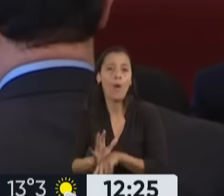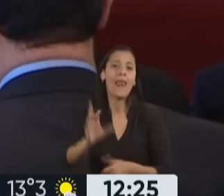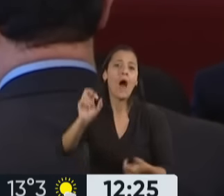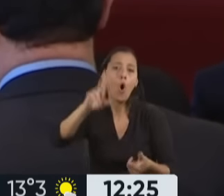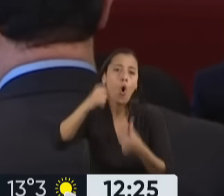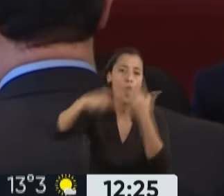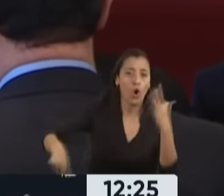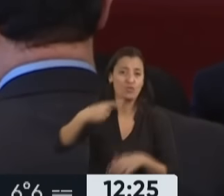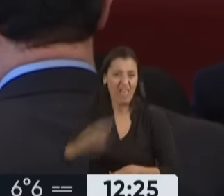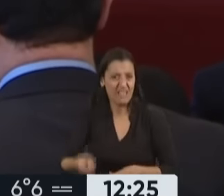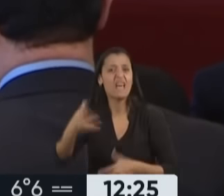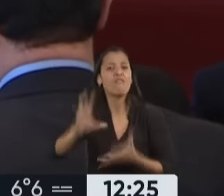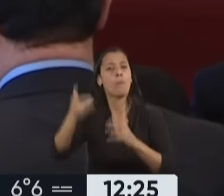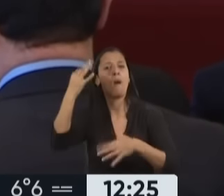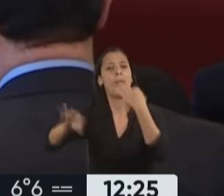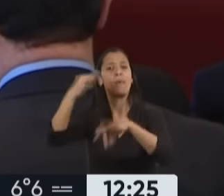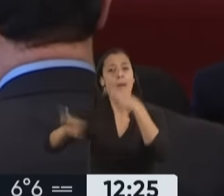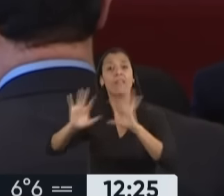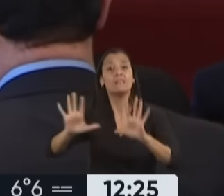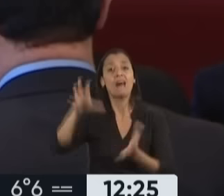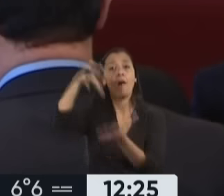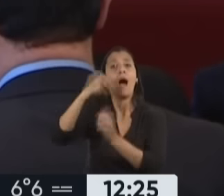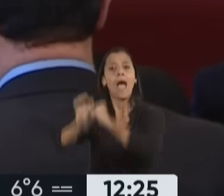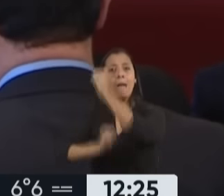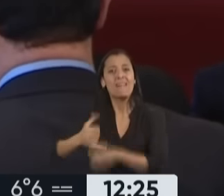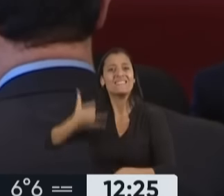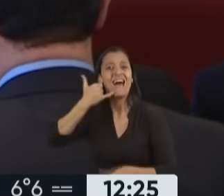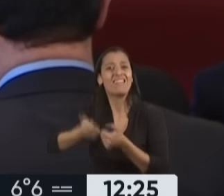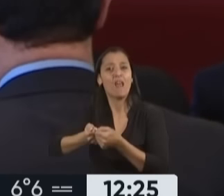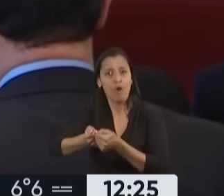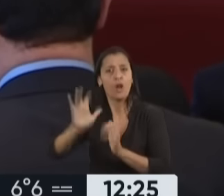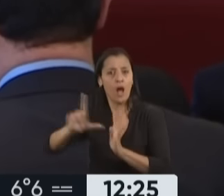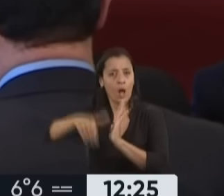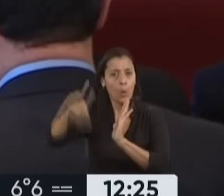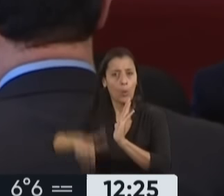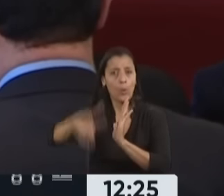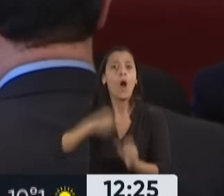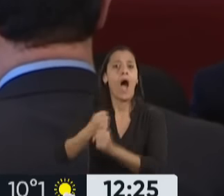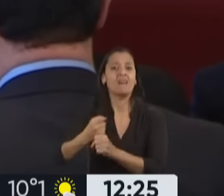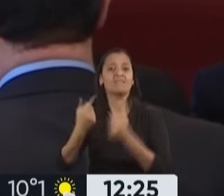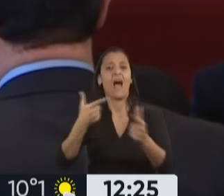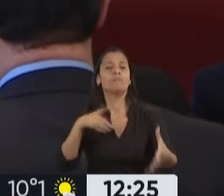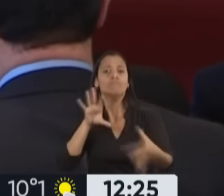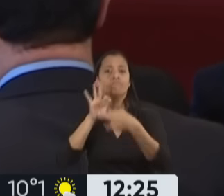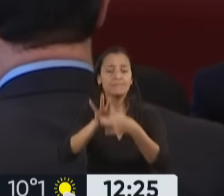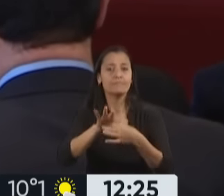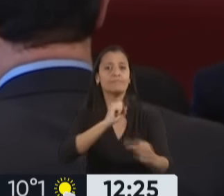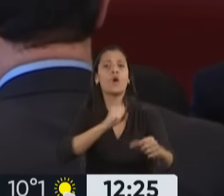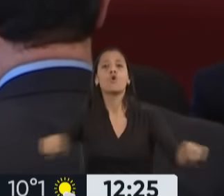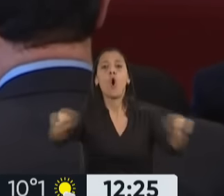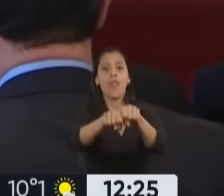la compañía telefónica, que tardaba 10 años en colocar un teléfono, y después de las privatizaciones